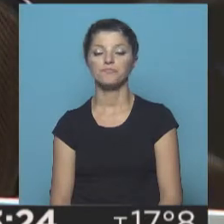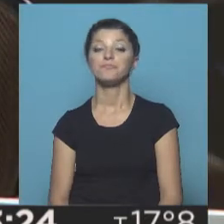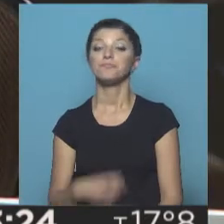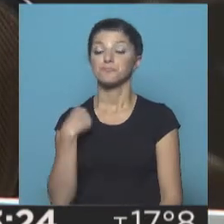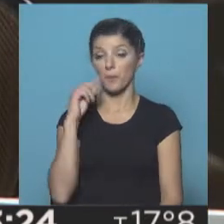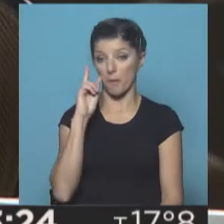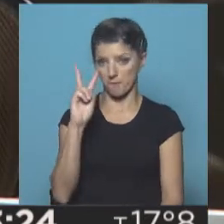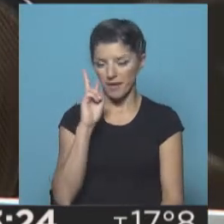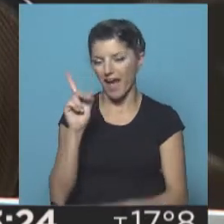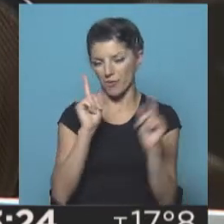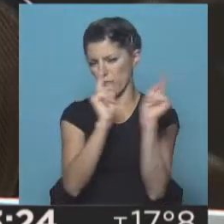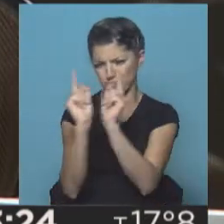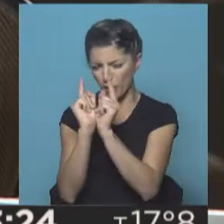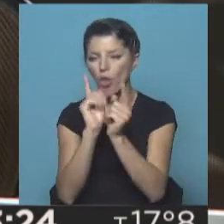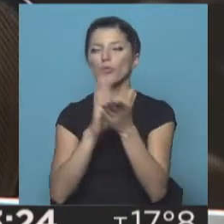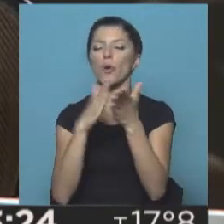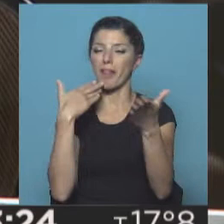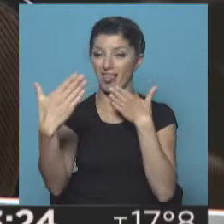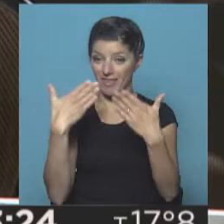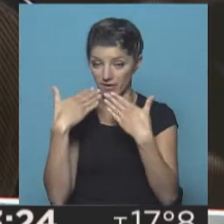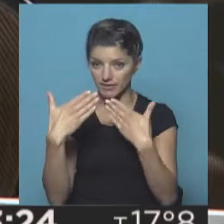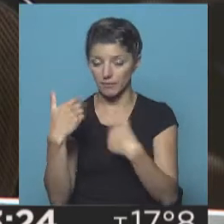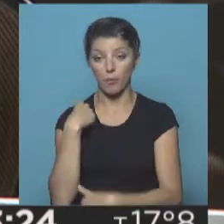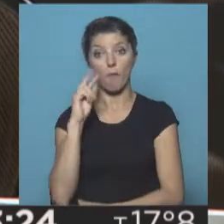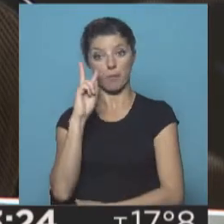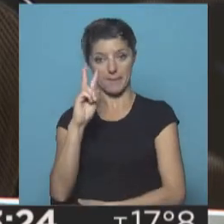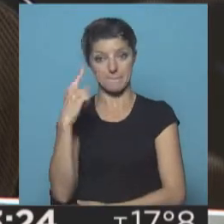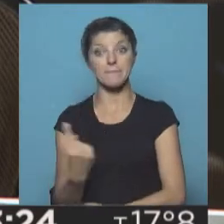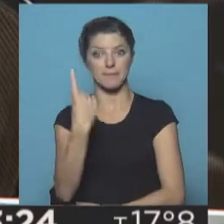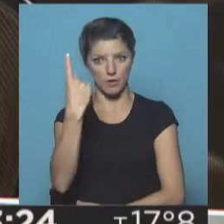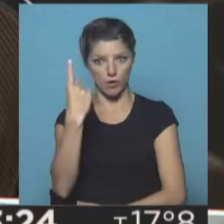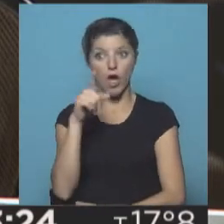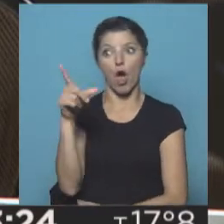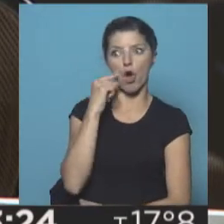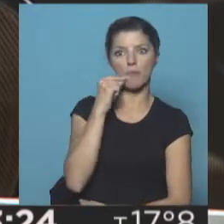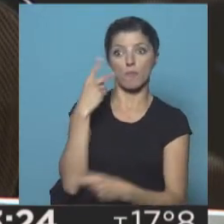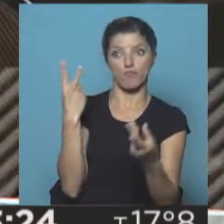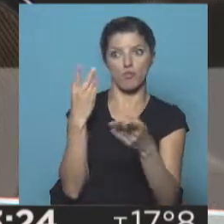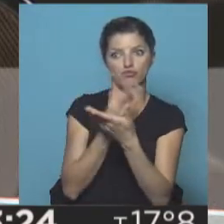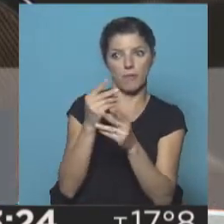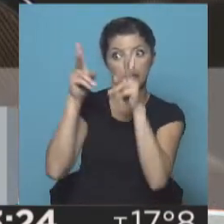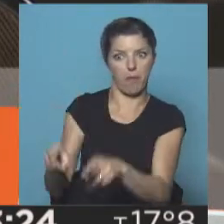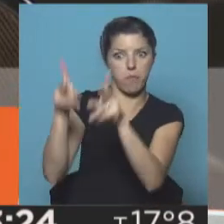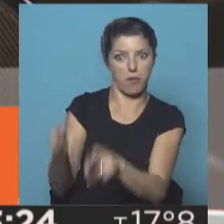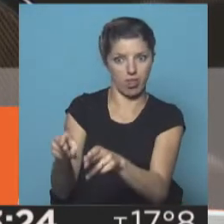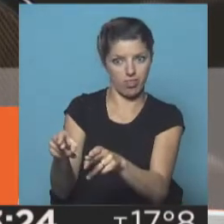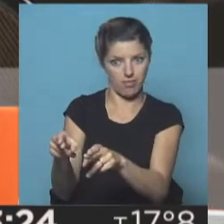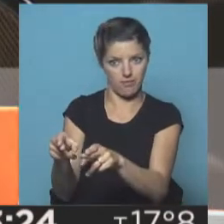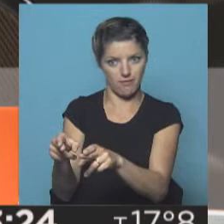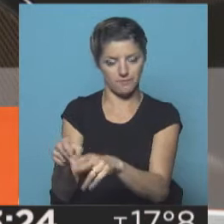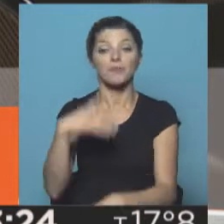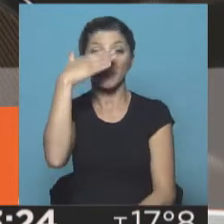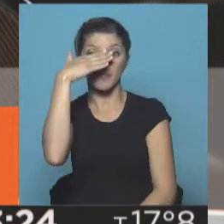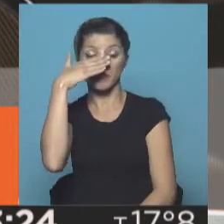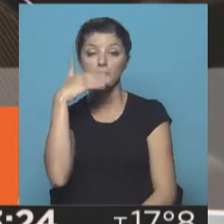Veíamos unos tramos de lo que fue el debate y ahí podíamos apreciar, primero, las veces que Trump la interrumpía, segundo, la